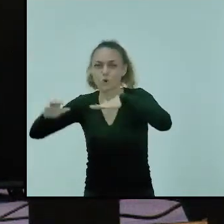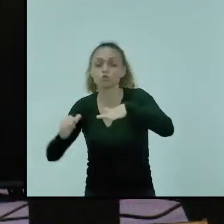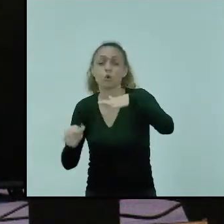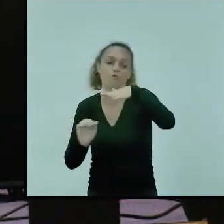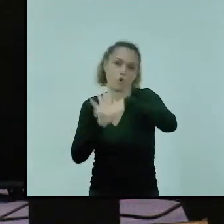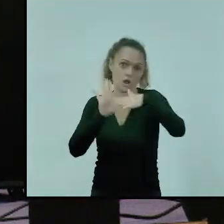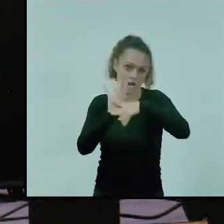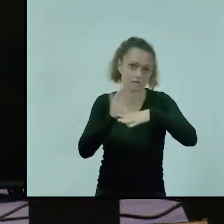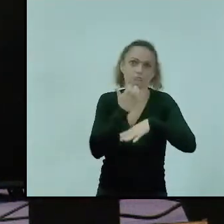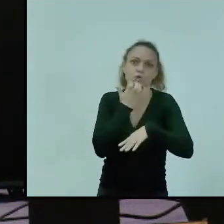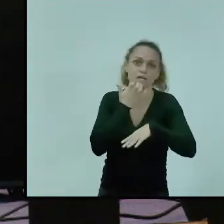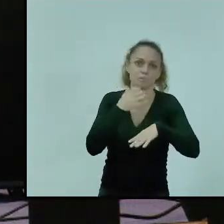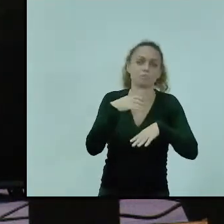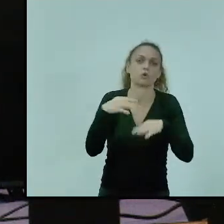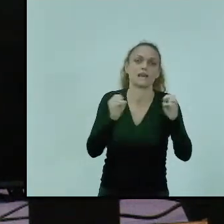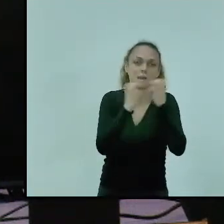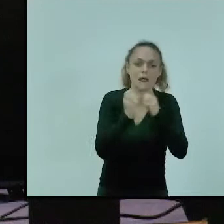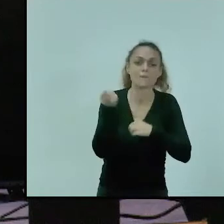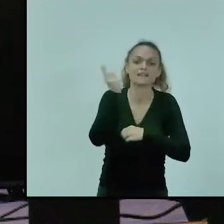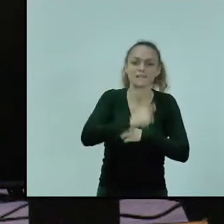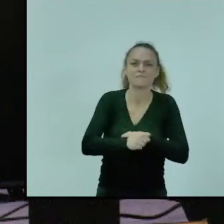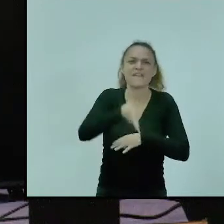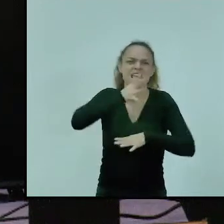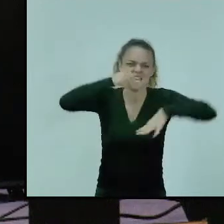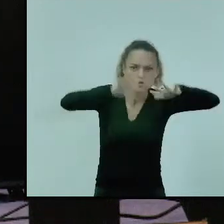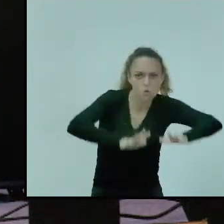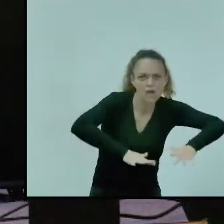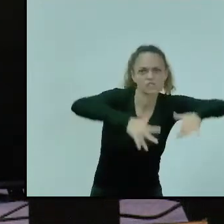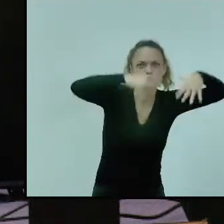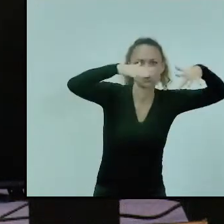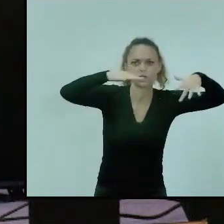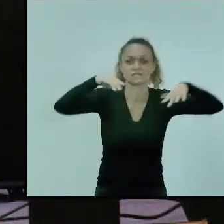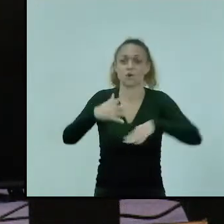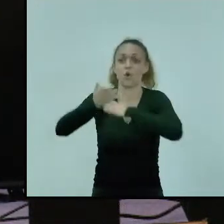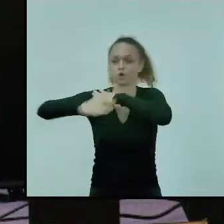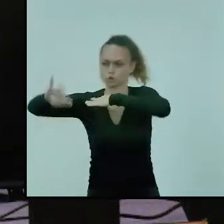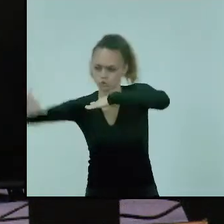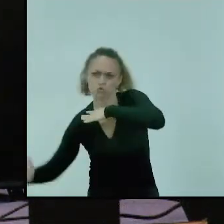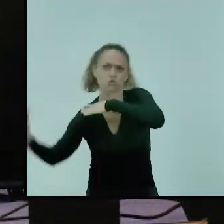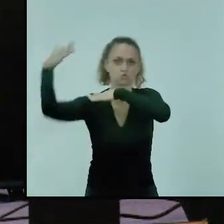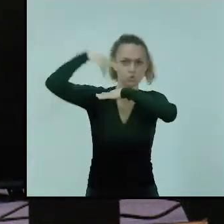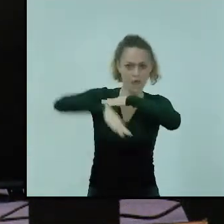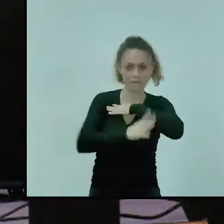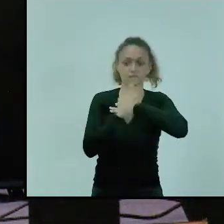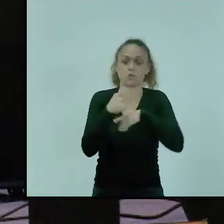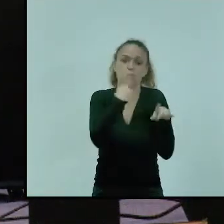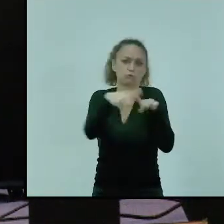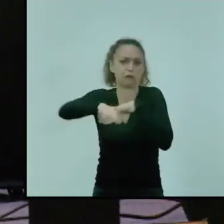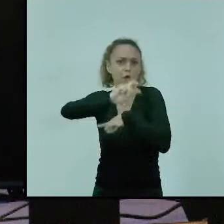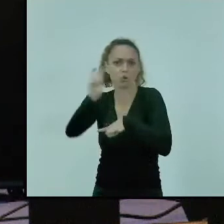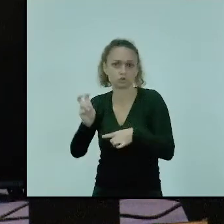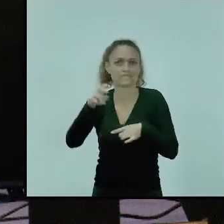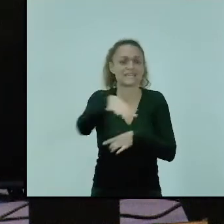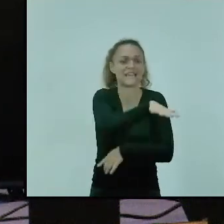Palma, también con inundaciones, tsunamis u otras afecciones que estén afectando en entornos urbanos.